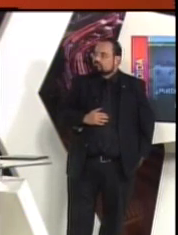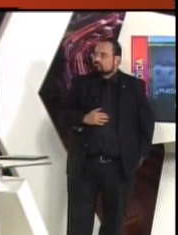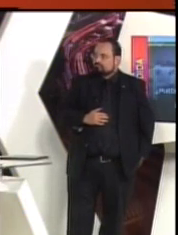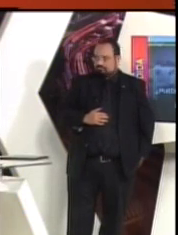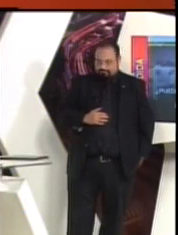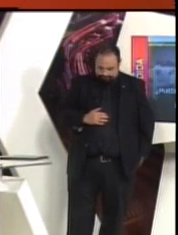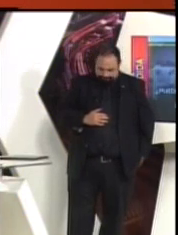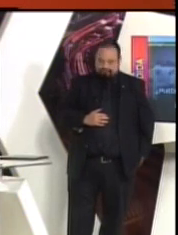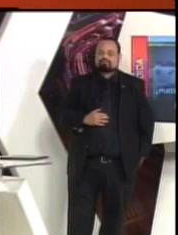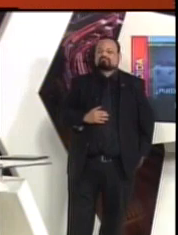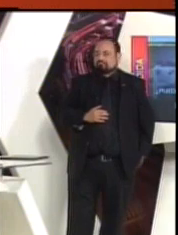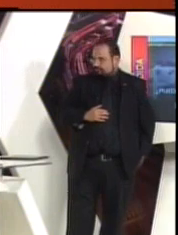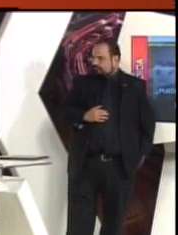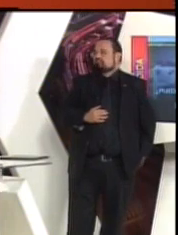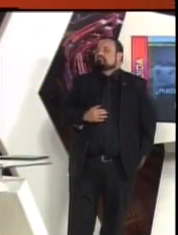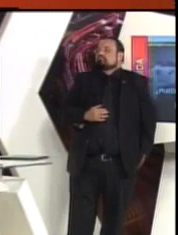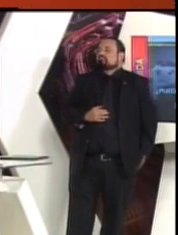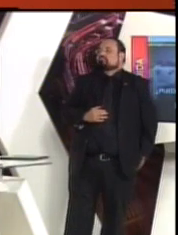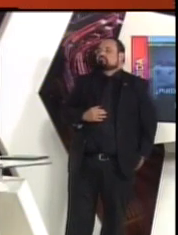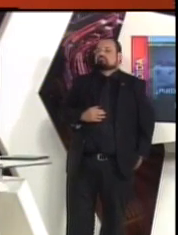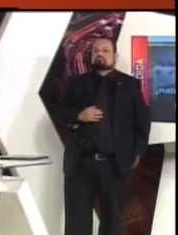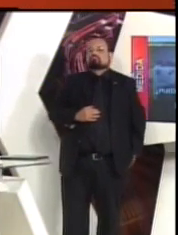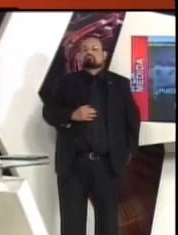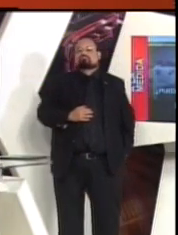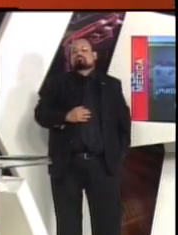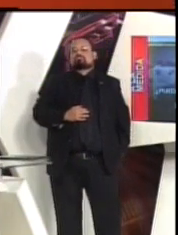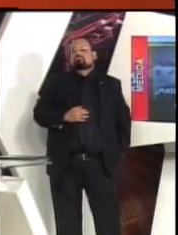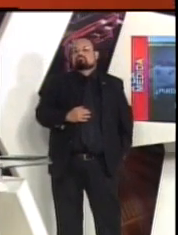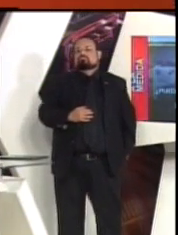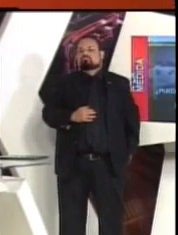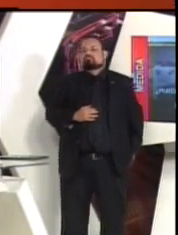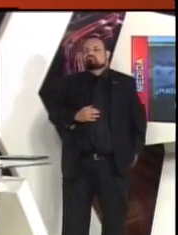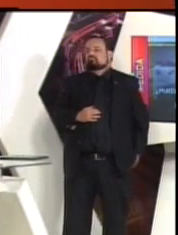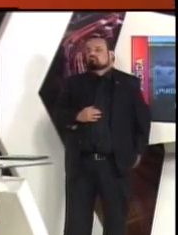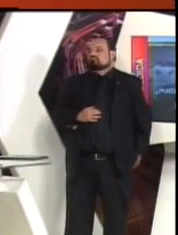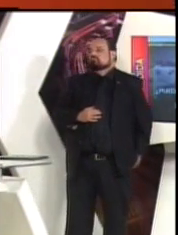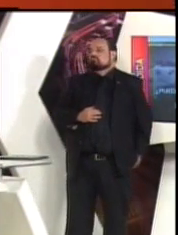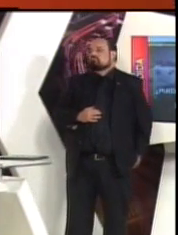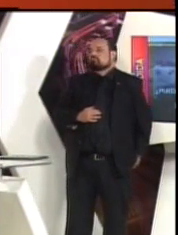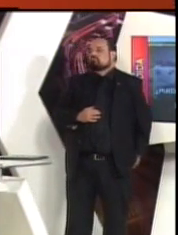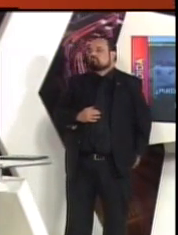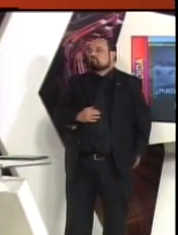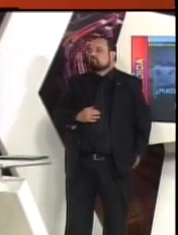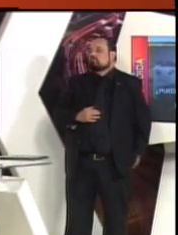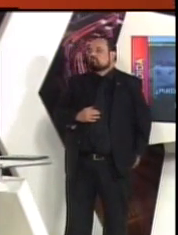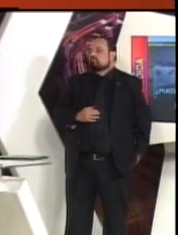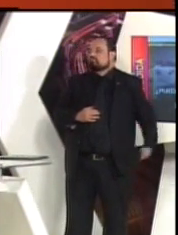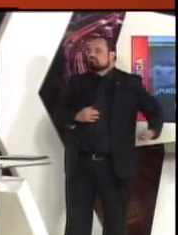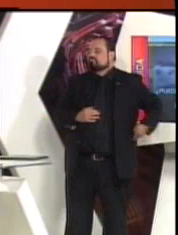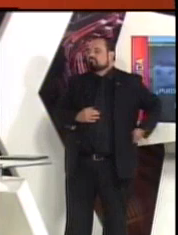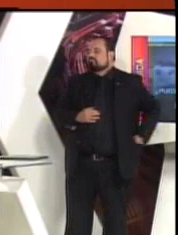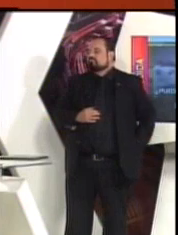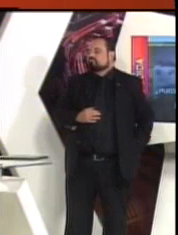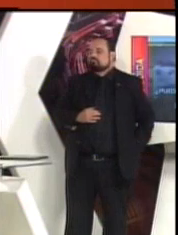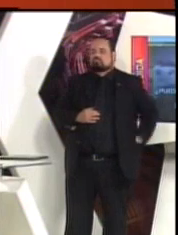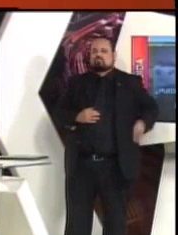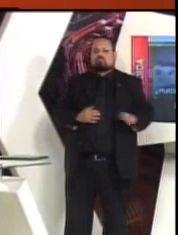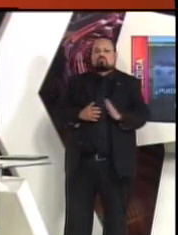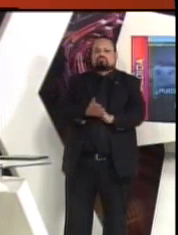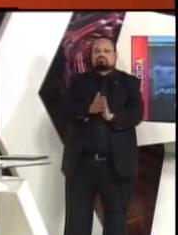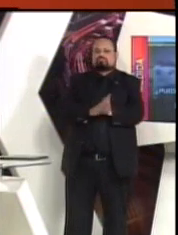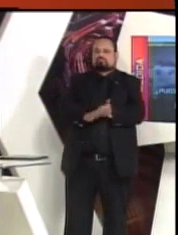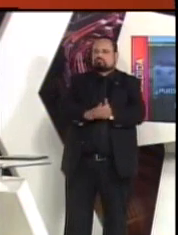hay que salir a trabajar hay que salir a hacer cuestiones que son pues necesarias pero también hay que tomar las medidas ya nos olvidamos